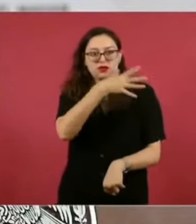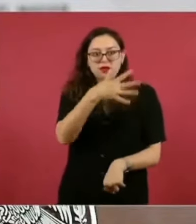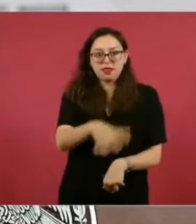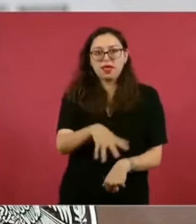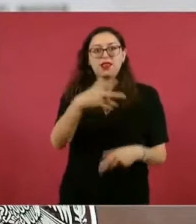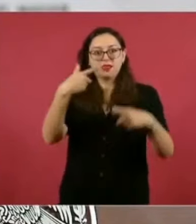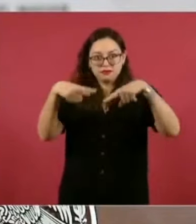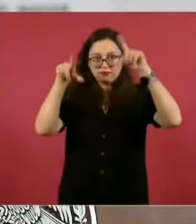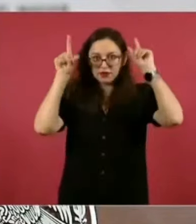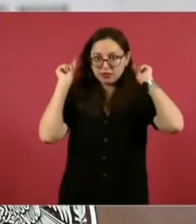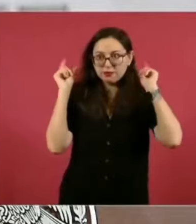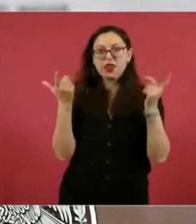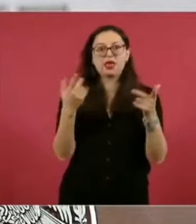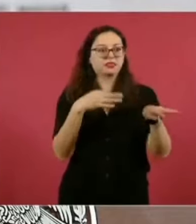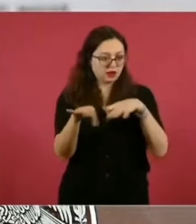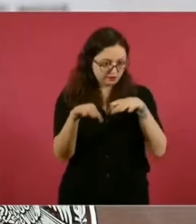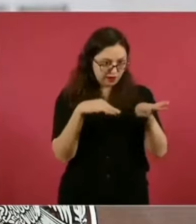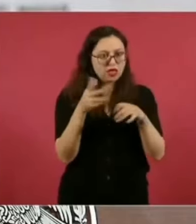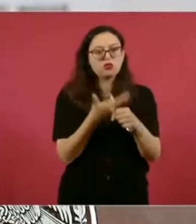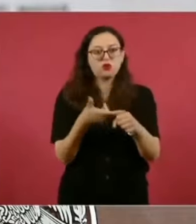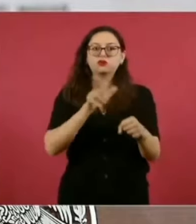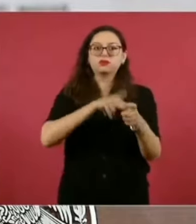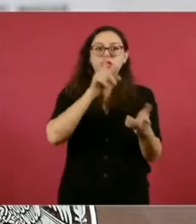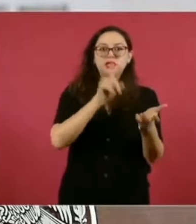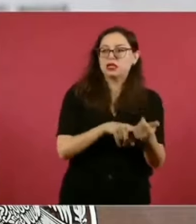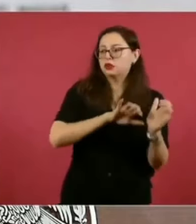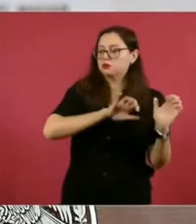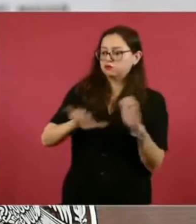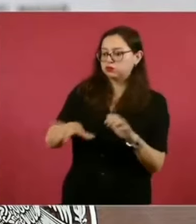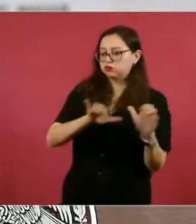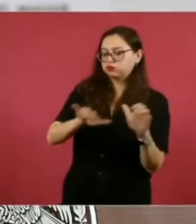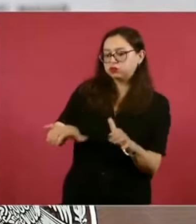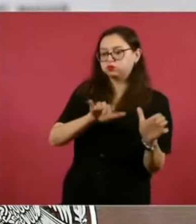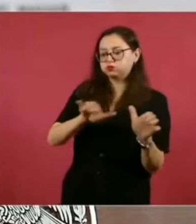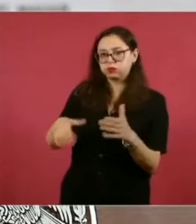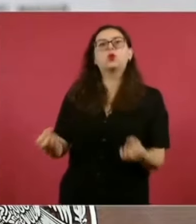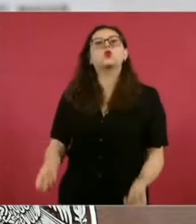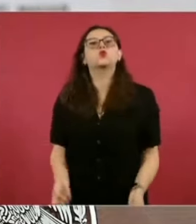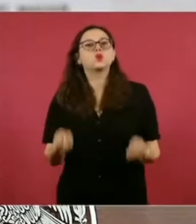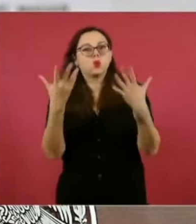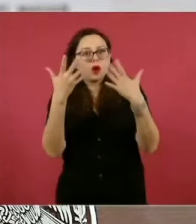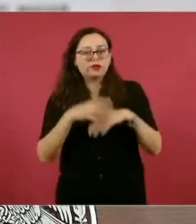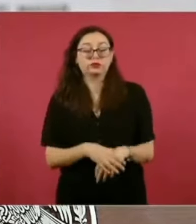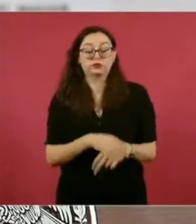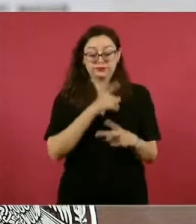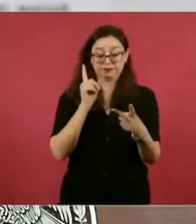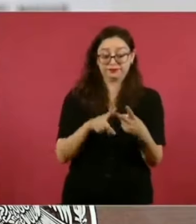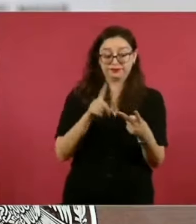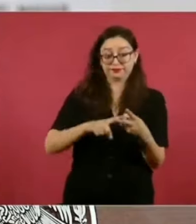y trabajadores de la salud. El segundo, centros de salud con cobertura de lunes a